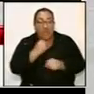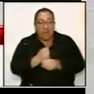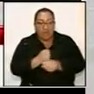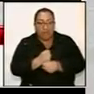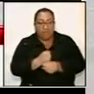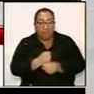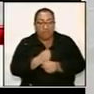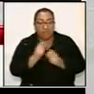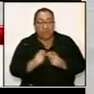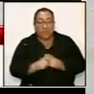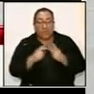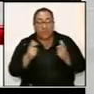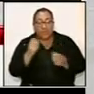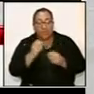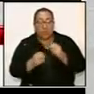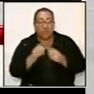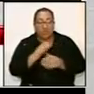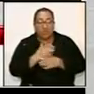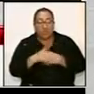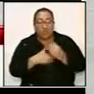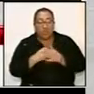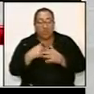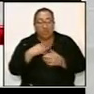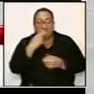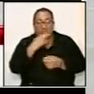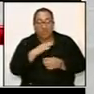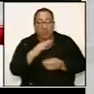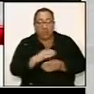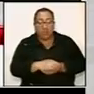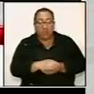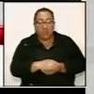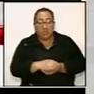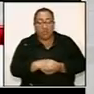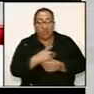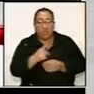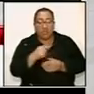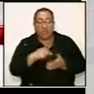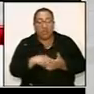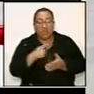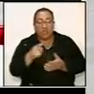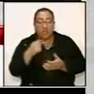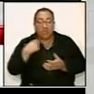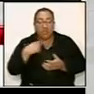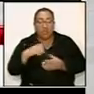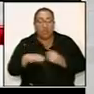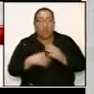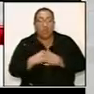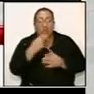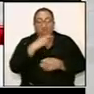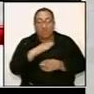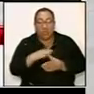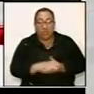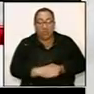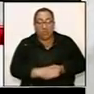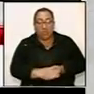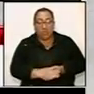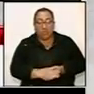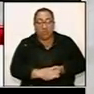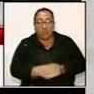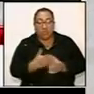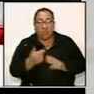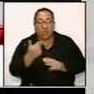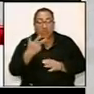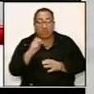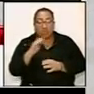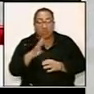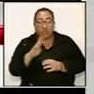Hay una gran brecha entre nuestros niños y una deuda social con nuestros niños. 734